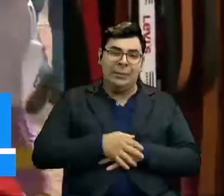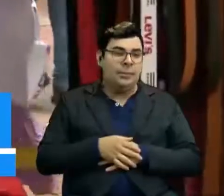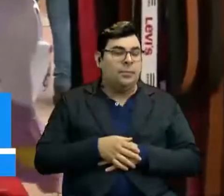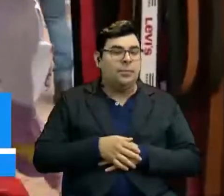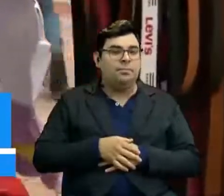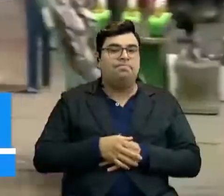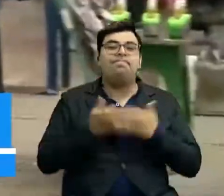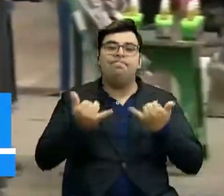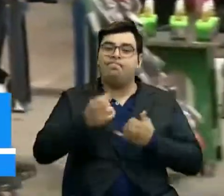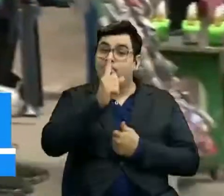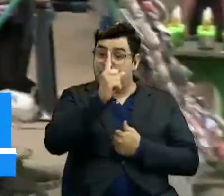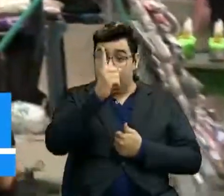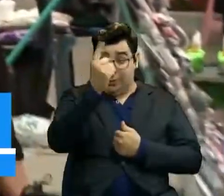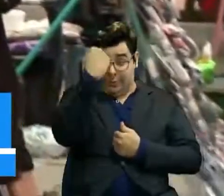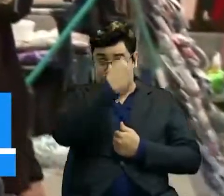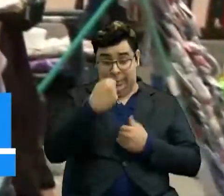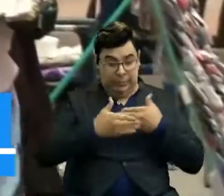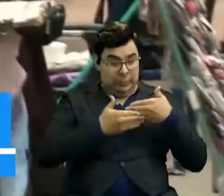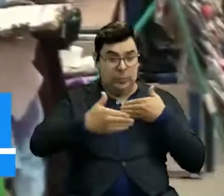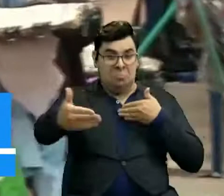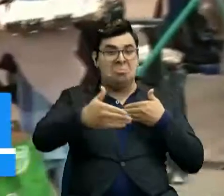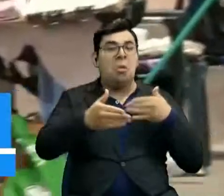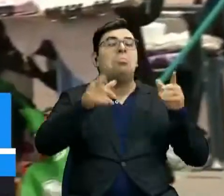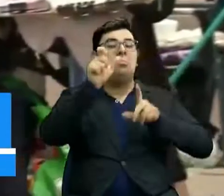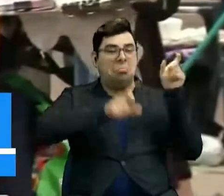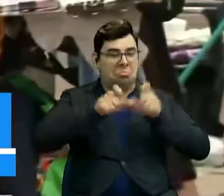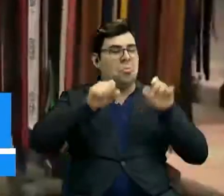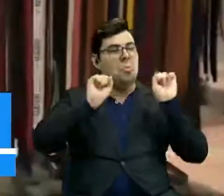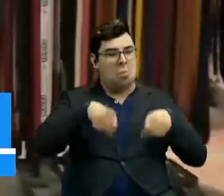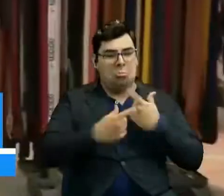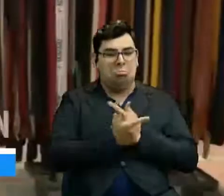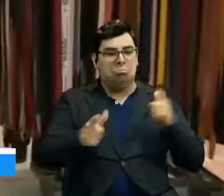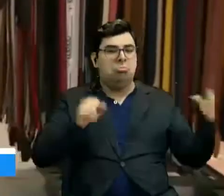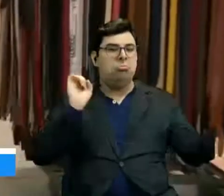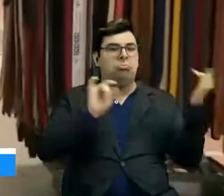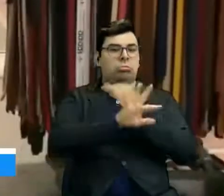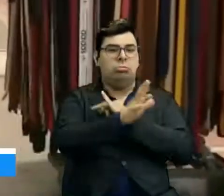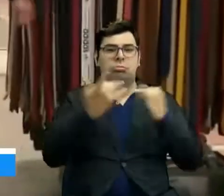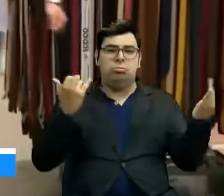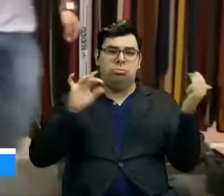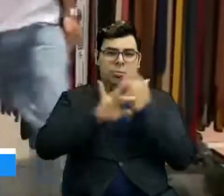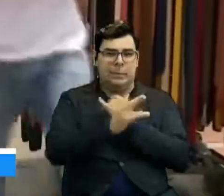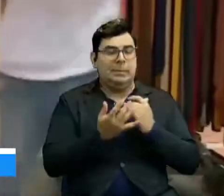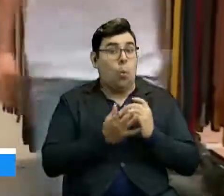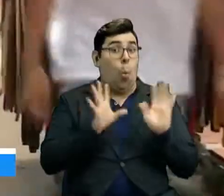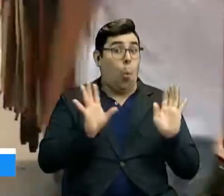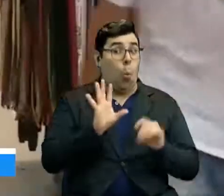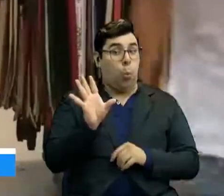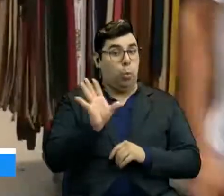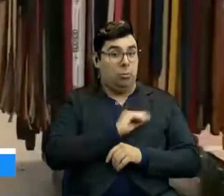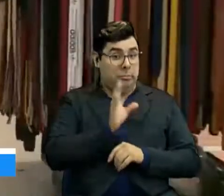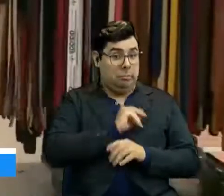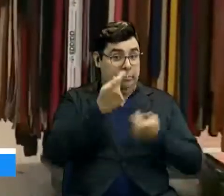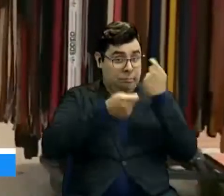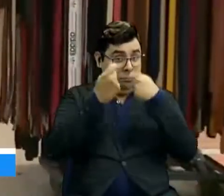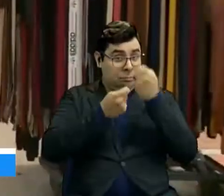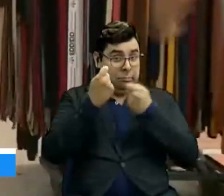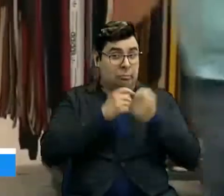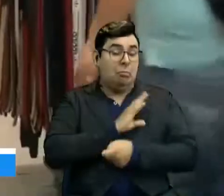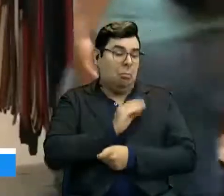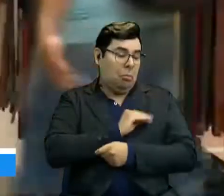habrá más libertad de circulación para todas las personas esta es una buena noticia para el comercio pero los ciudadanos no están muy